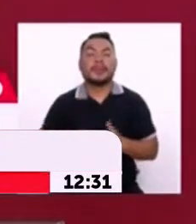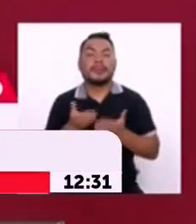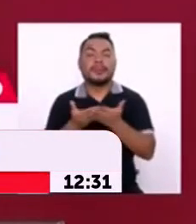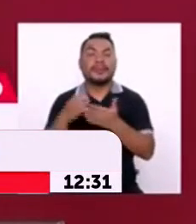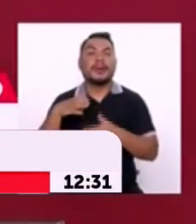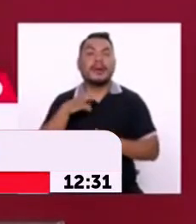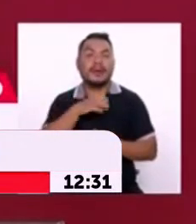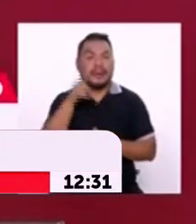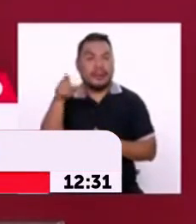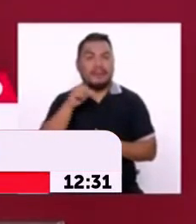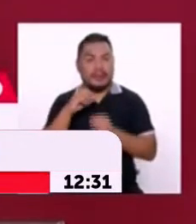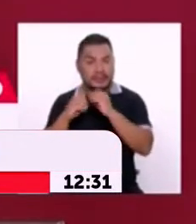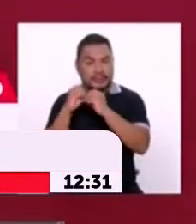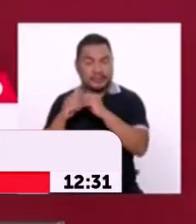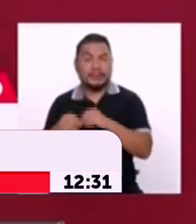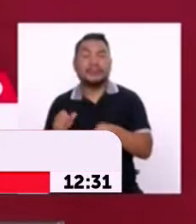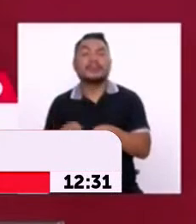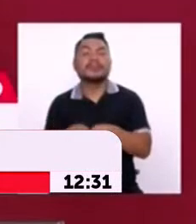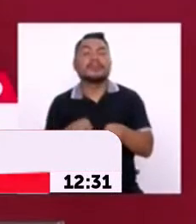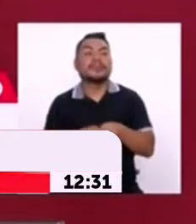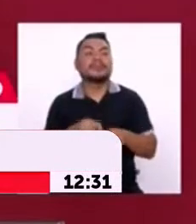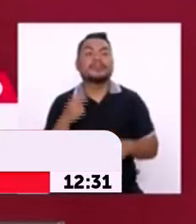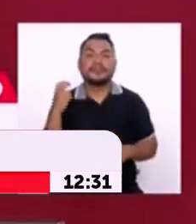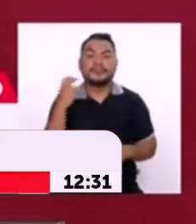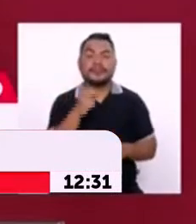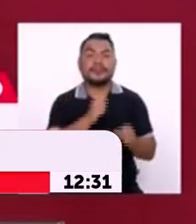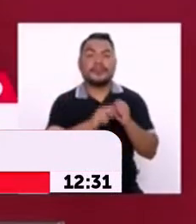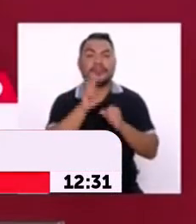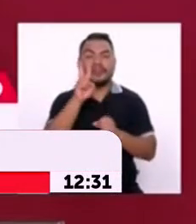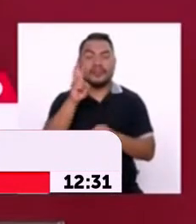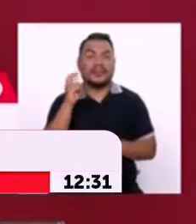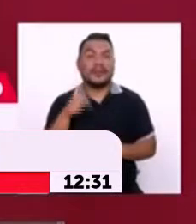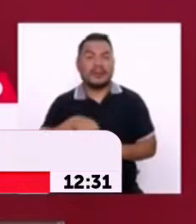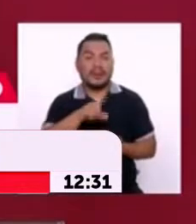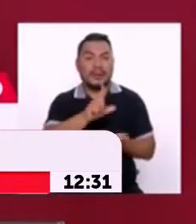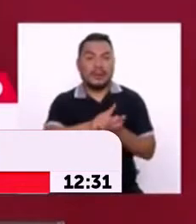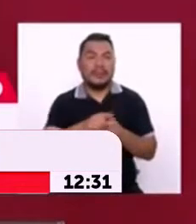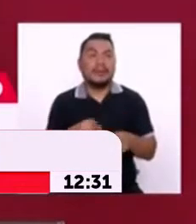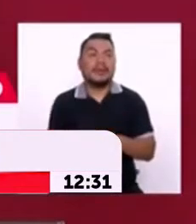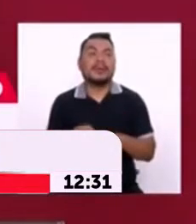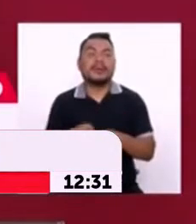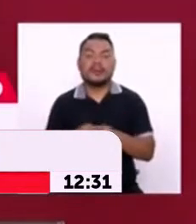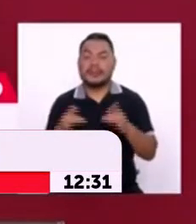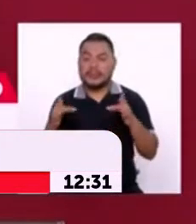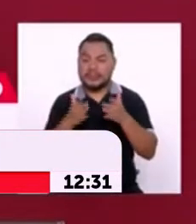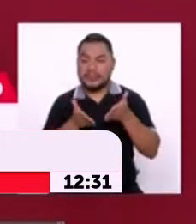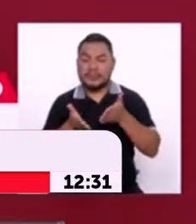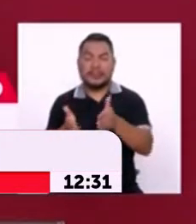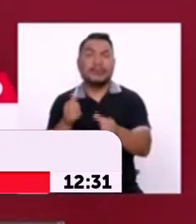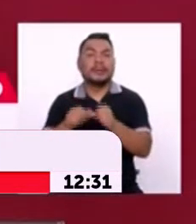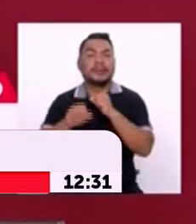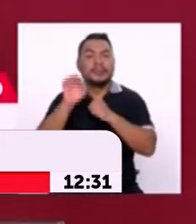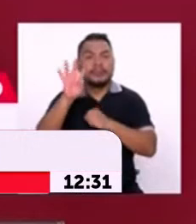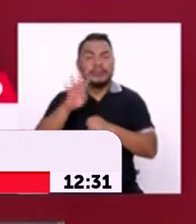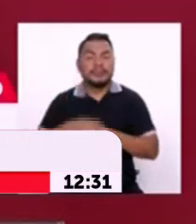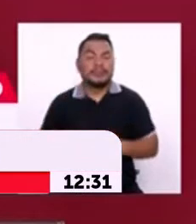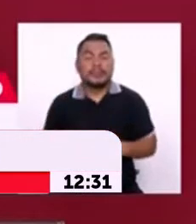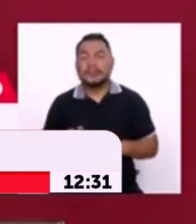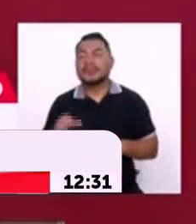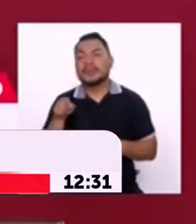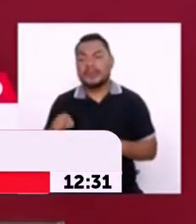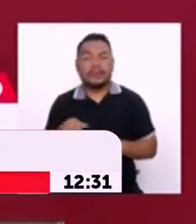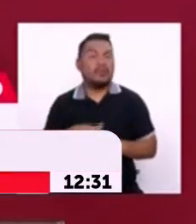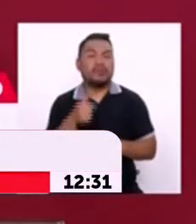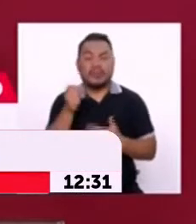del puerto del Callao, la línea 2 del Metro de Lima, la red vial 4,